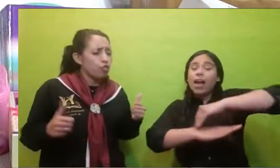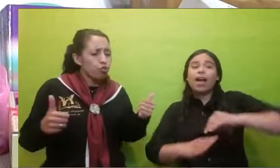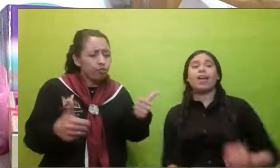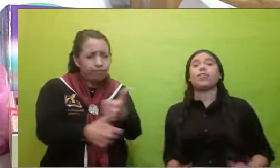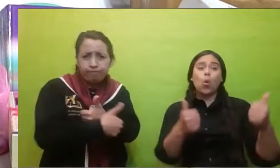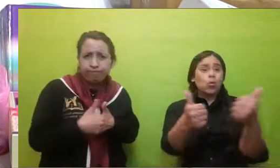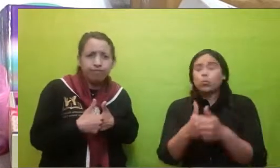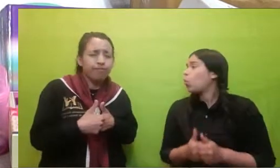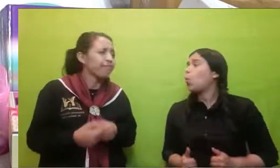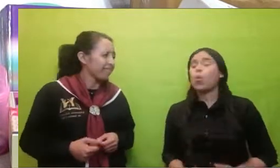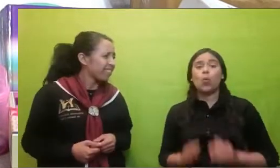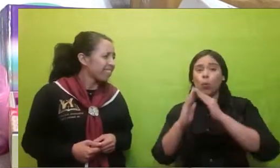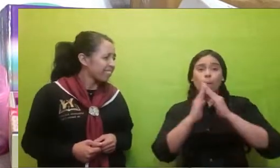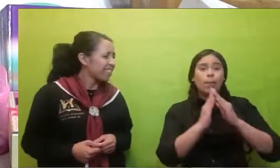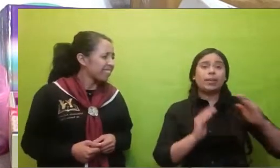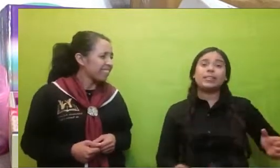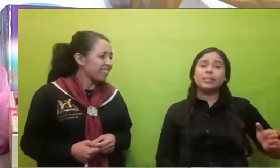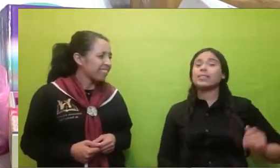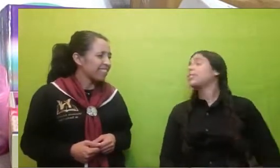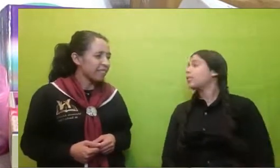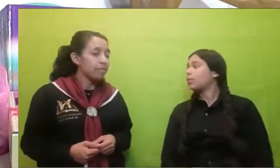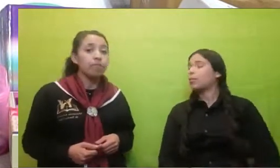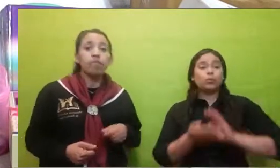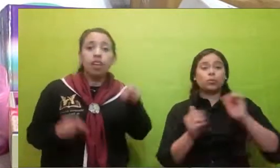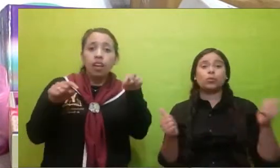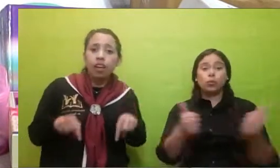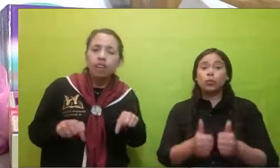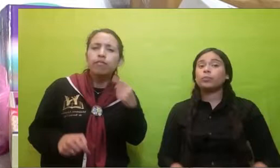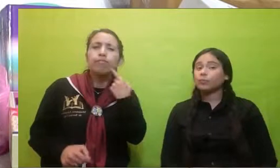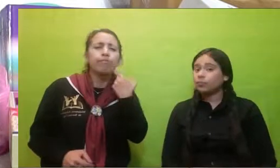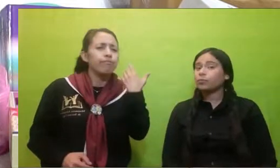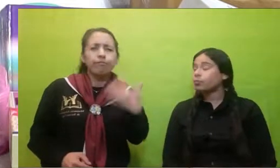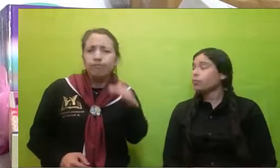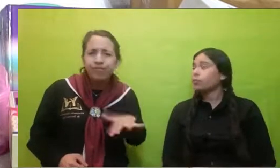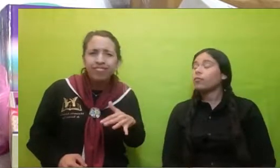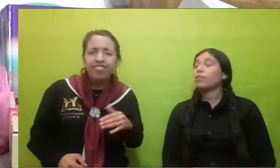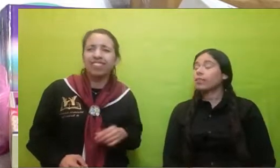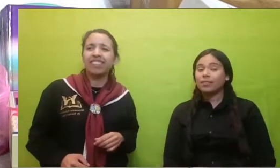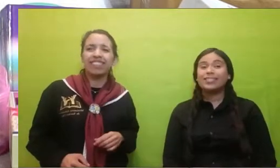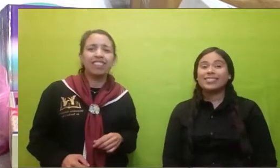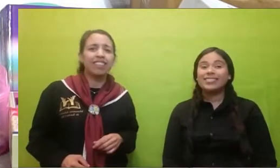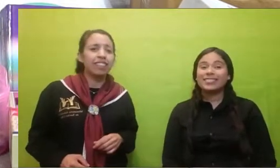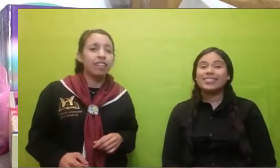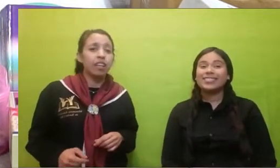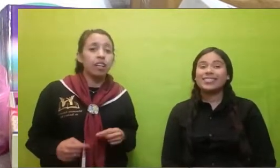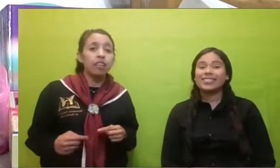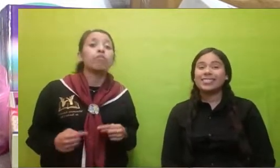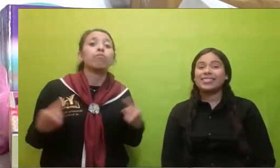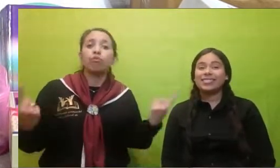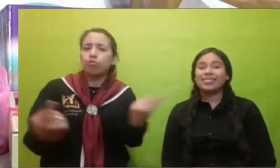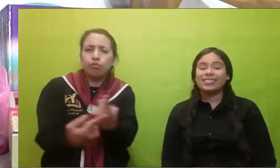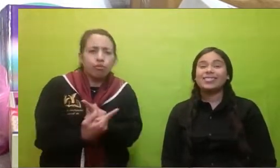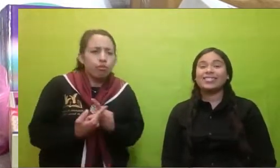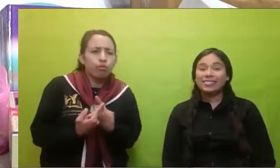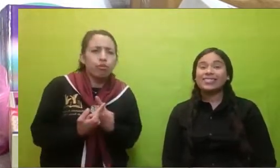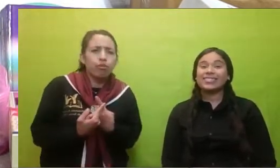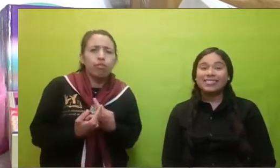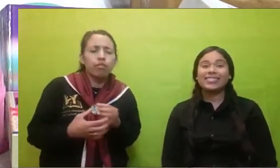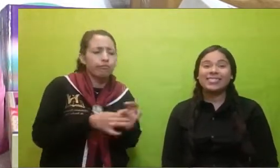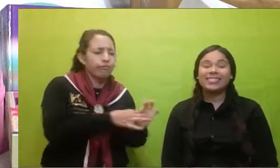con alegría. Sí, a sus amigos, a su perro, a su gato, a todos, a todos. A todos, ¿cierto? Al